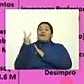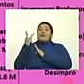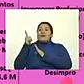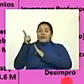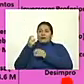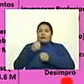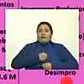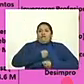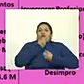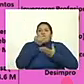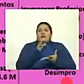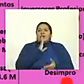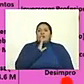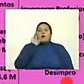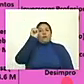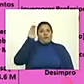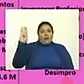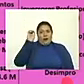confesado por